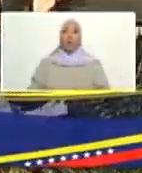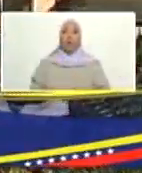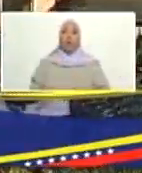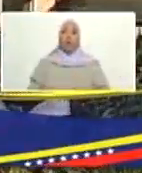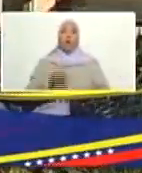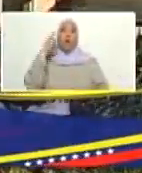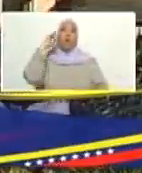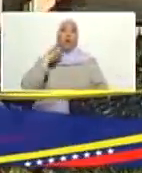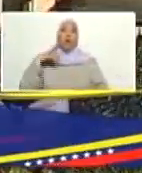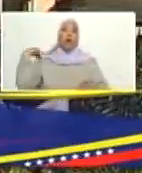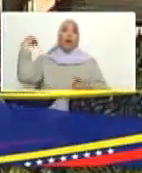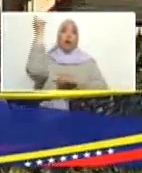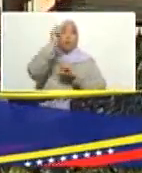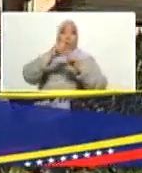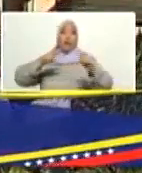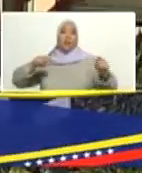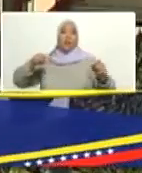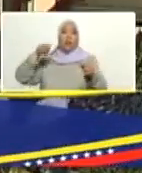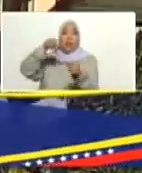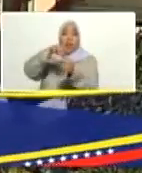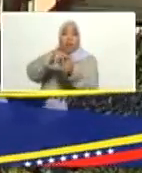Bolívar, Amazonas, Delta Macuro,